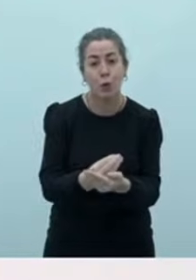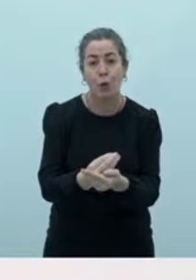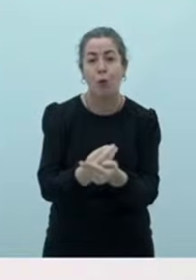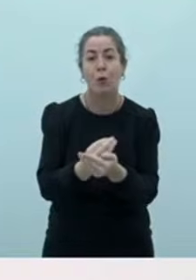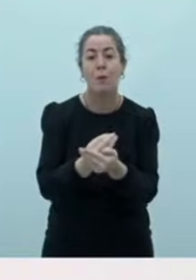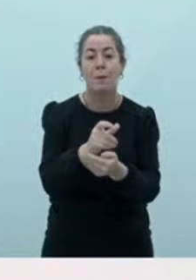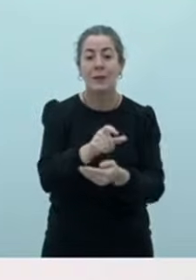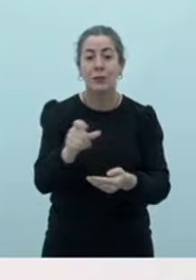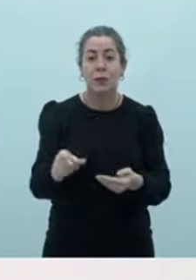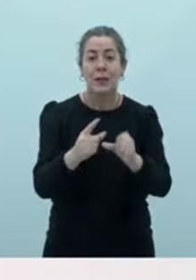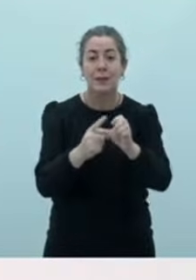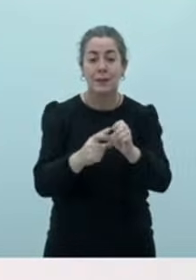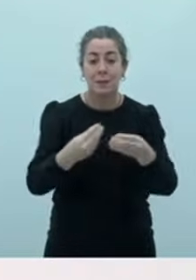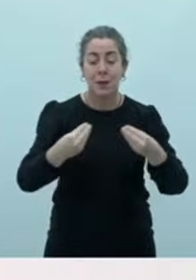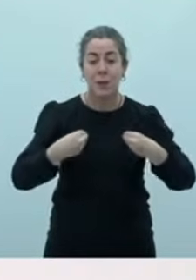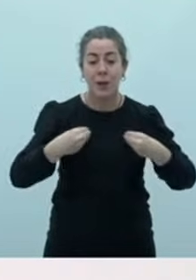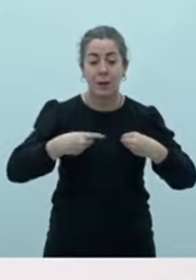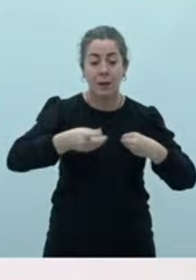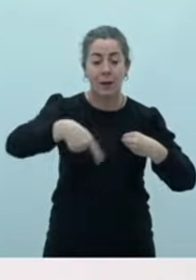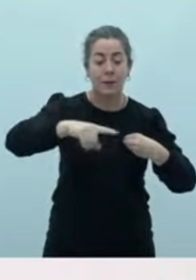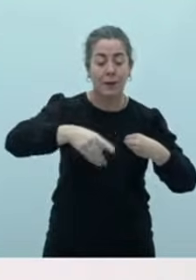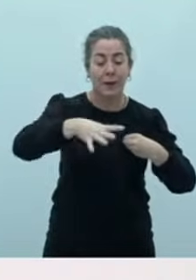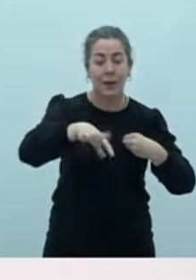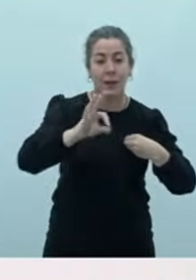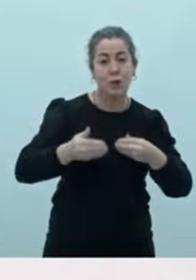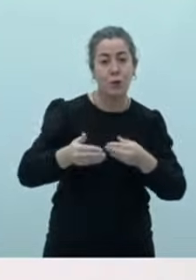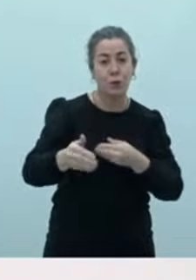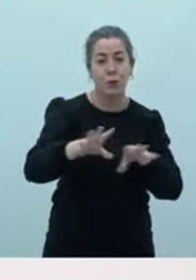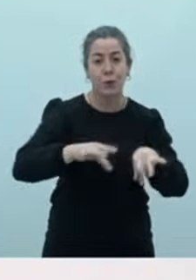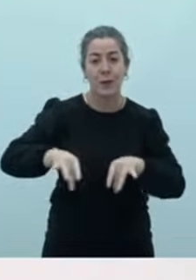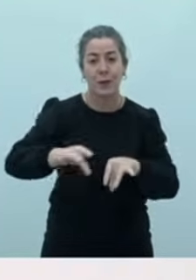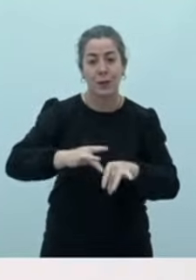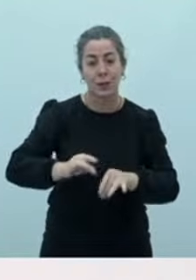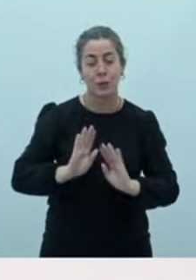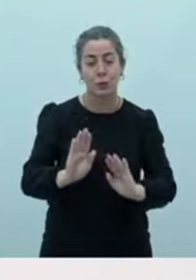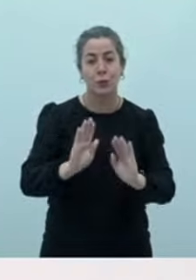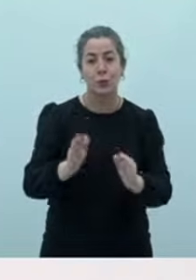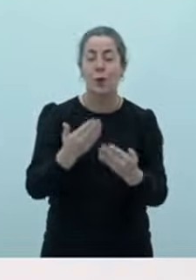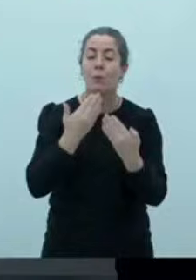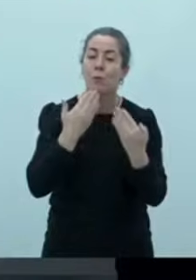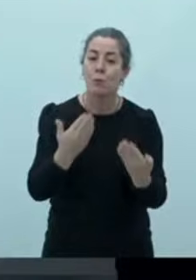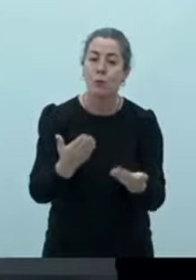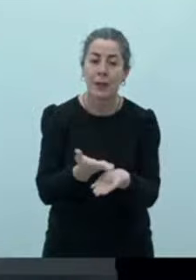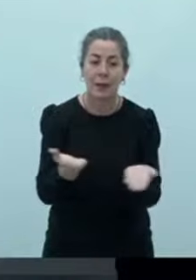a que todos los extremeños decidan el futuro de su región hoy. Muchísimas gracias a todos.